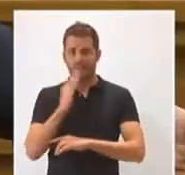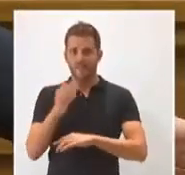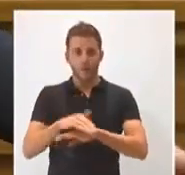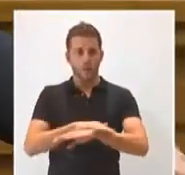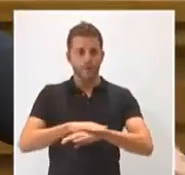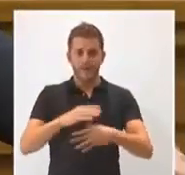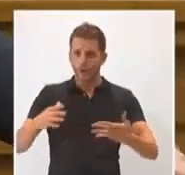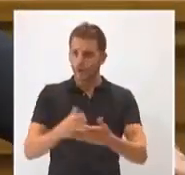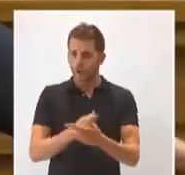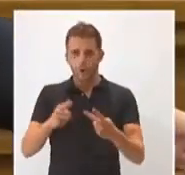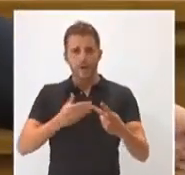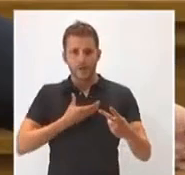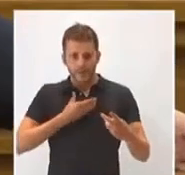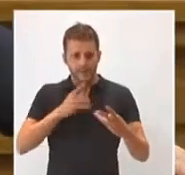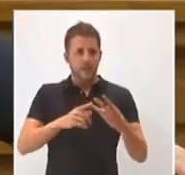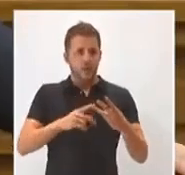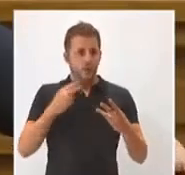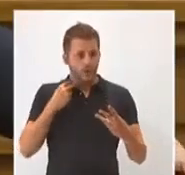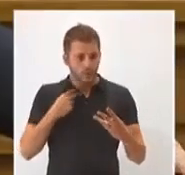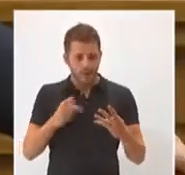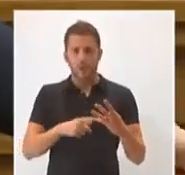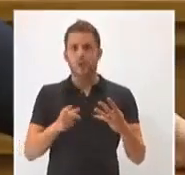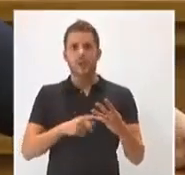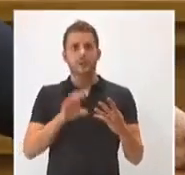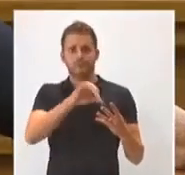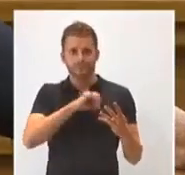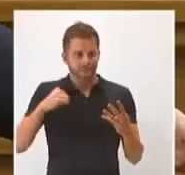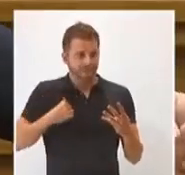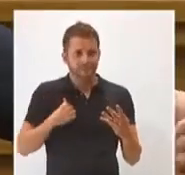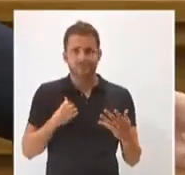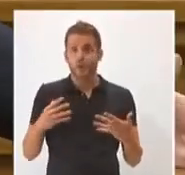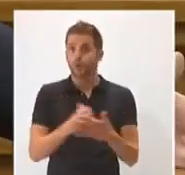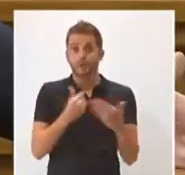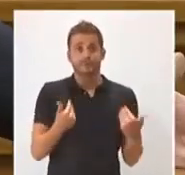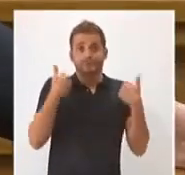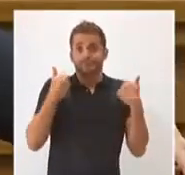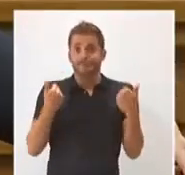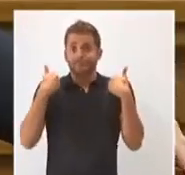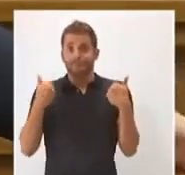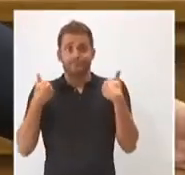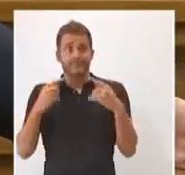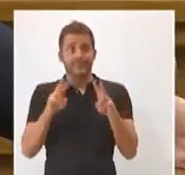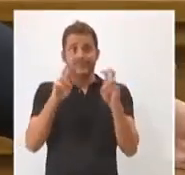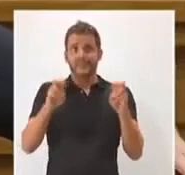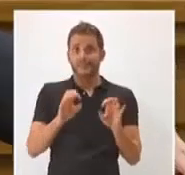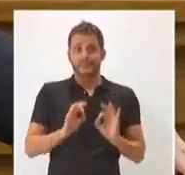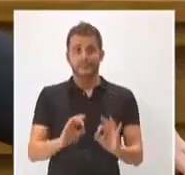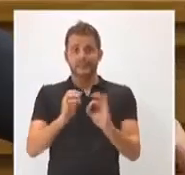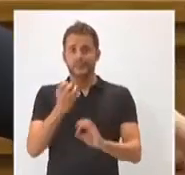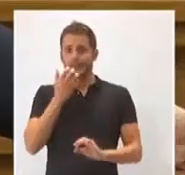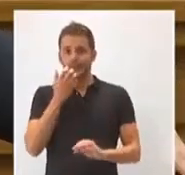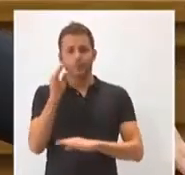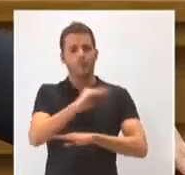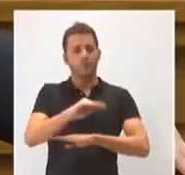ayuntamientos que hacen las diputaciones que hacen la comunidad autónoma tenemos competencias en algunos aspectos concretos como la protección patrimonial